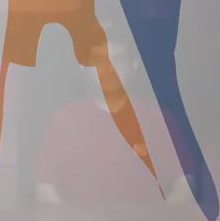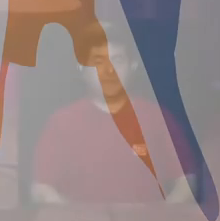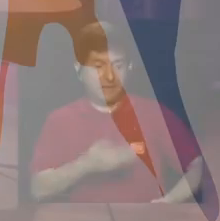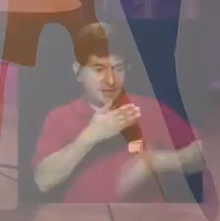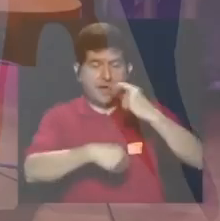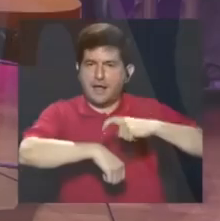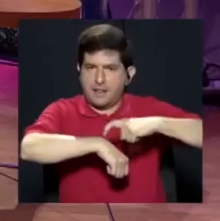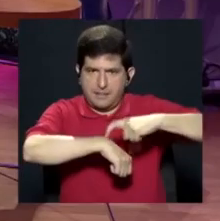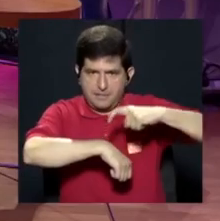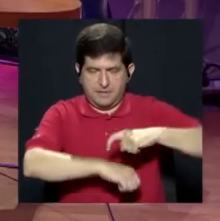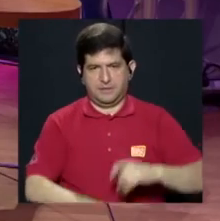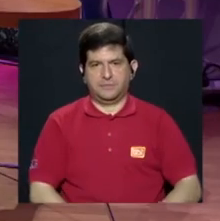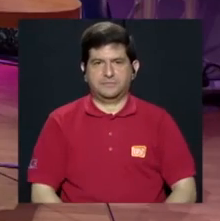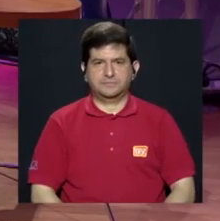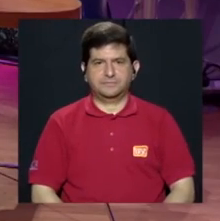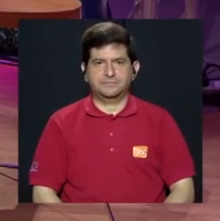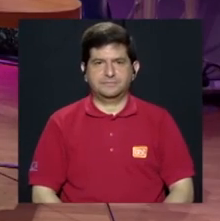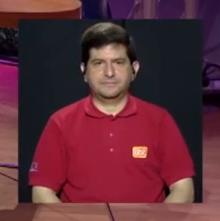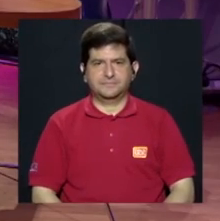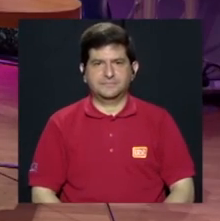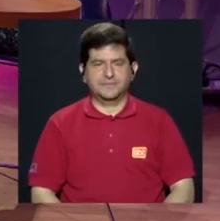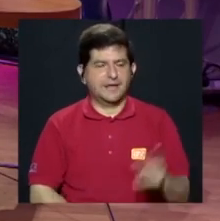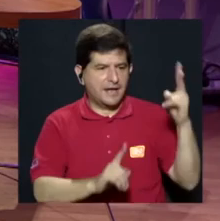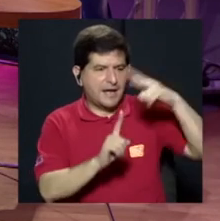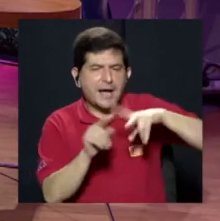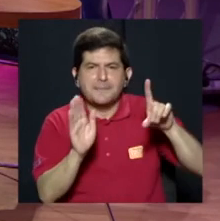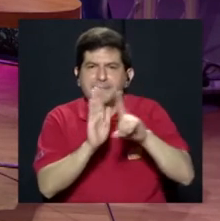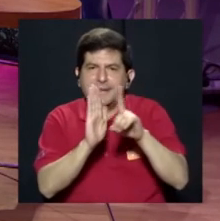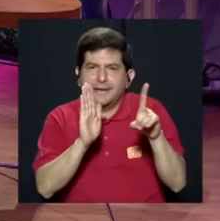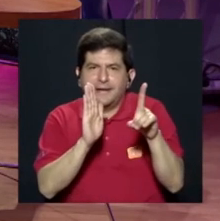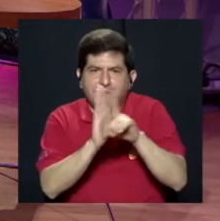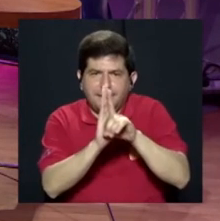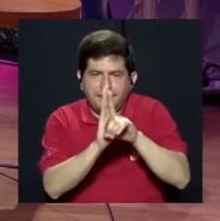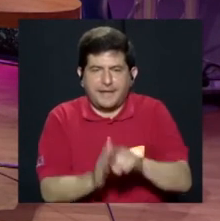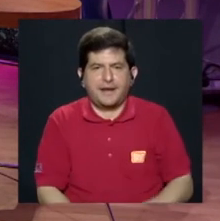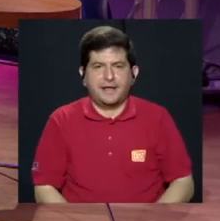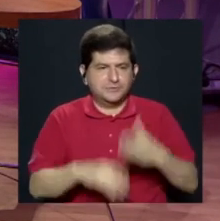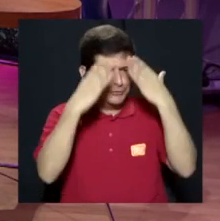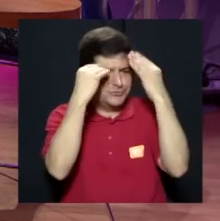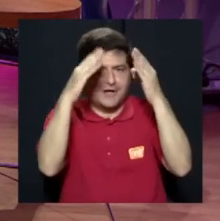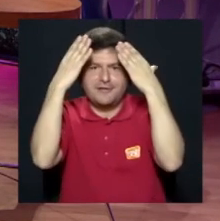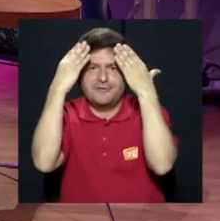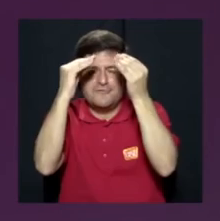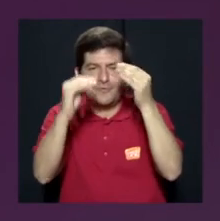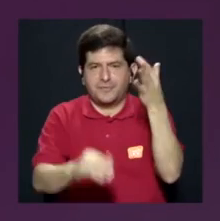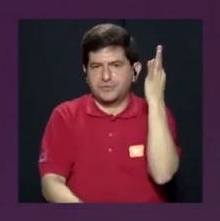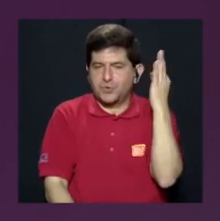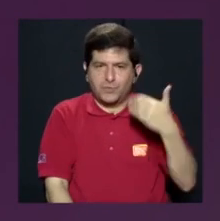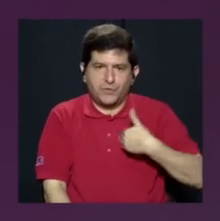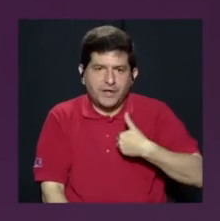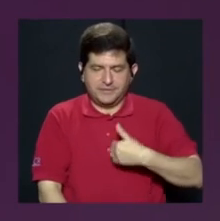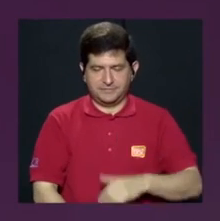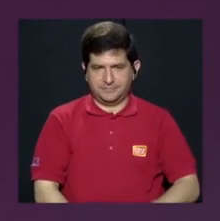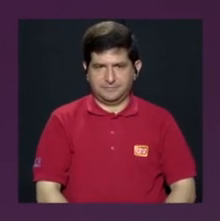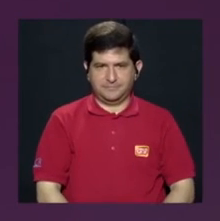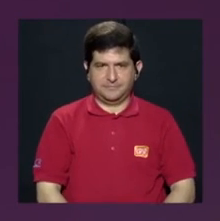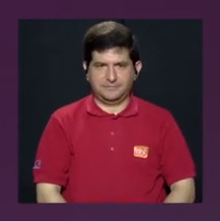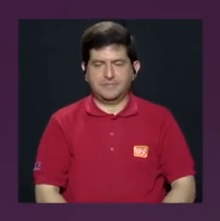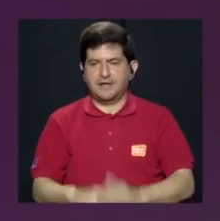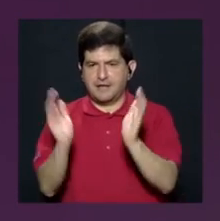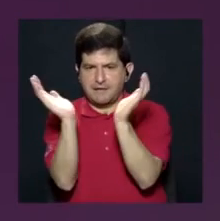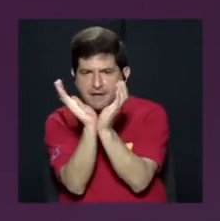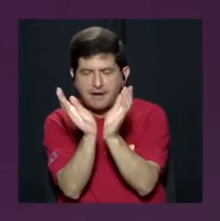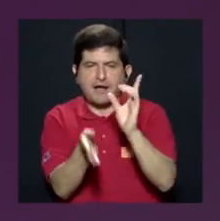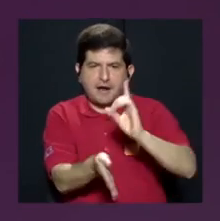un momento que cómo ejercer ese derecho a la información que las mujeres tienen. La caja,